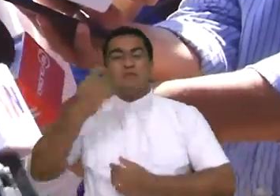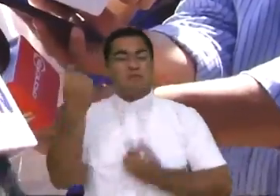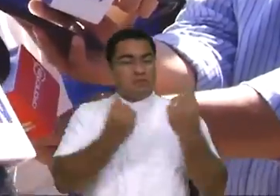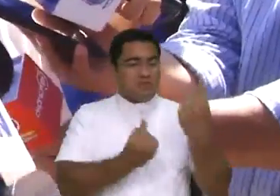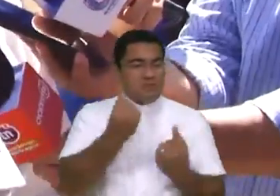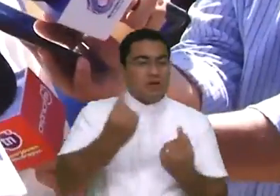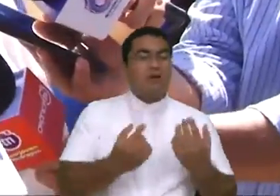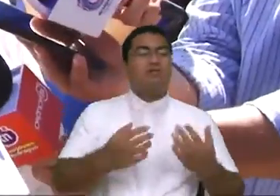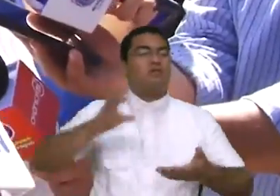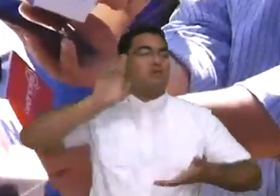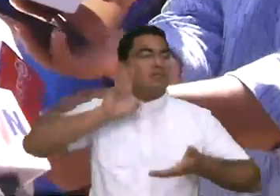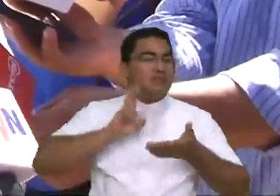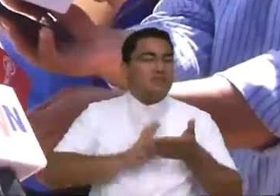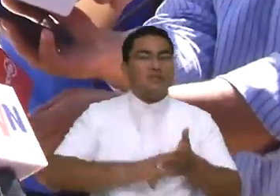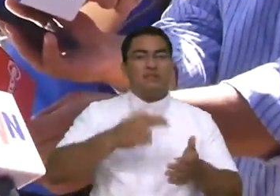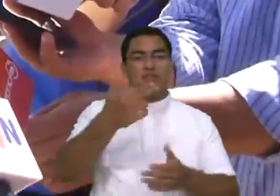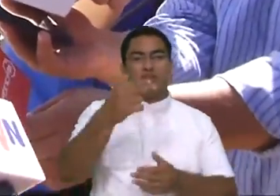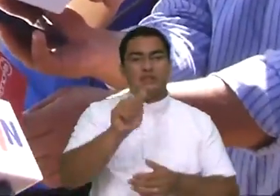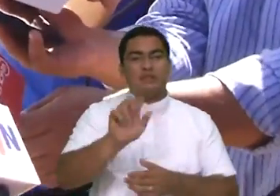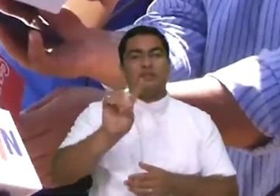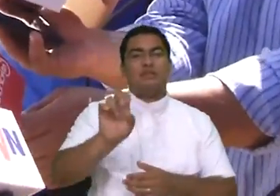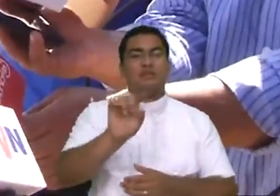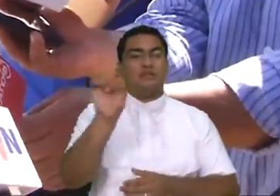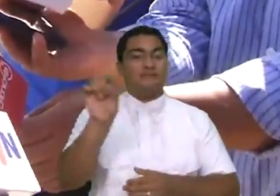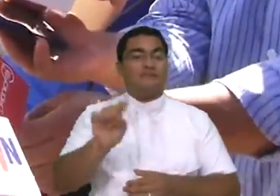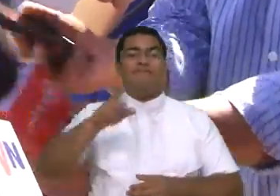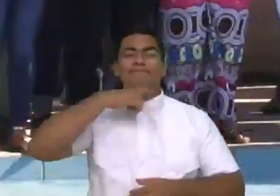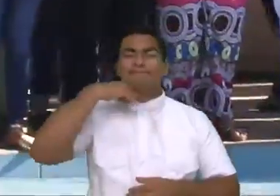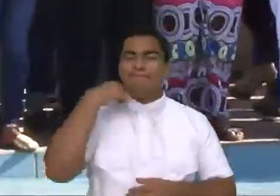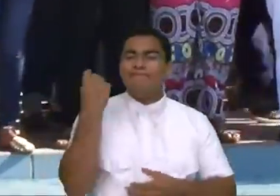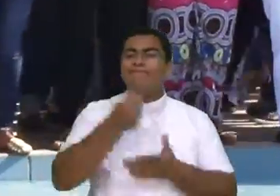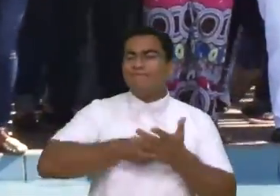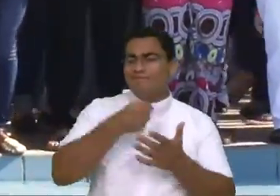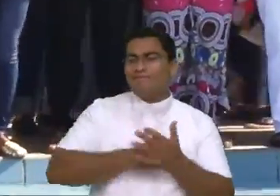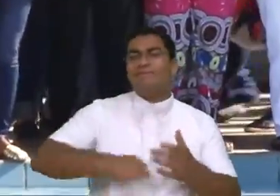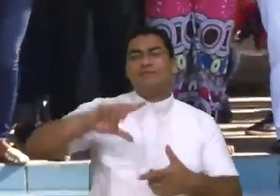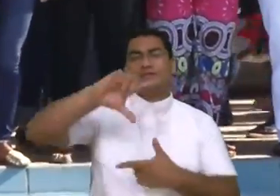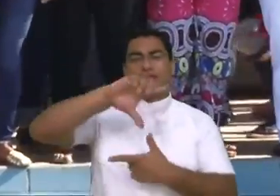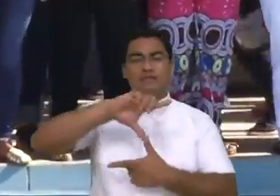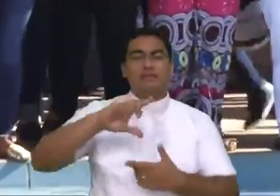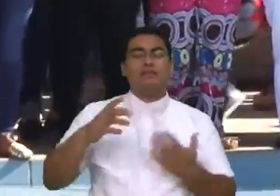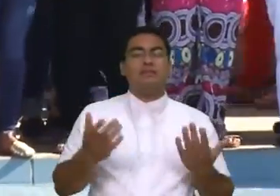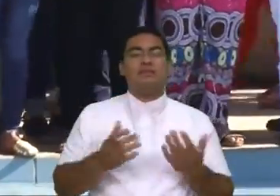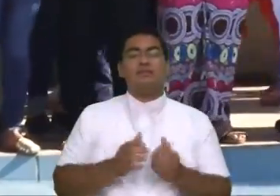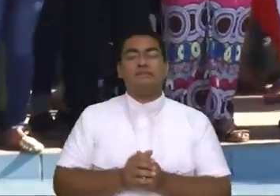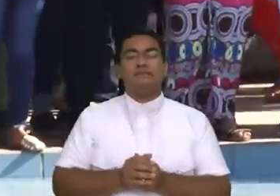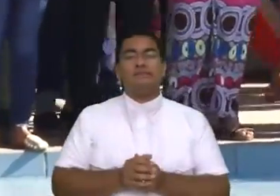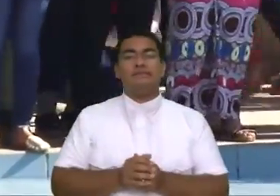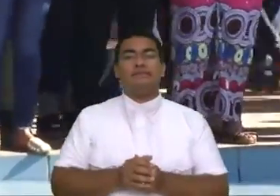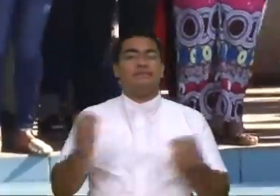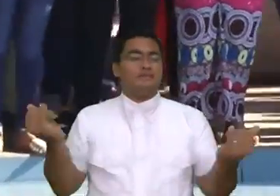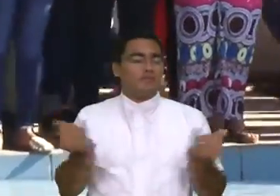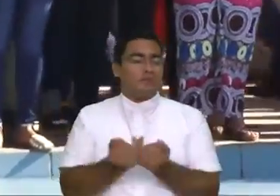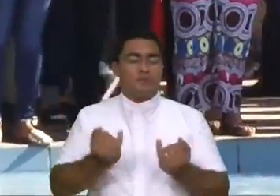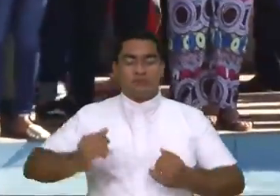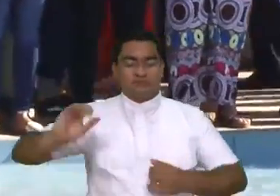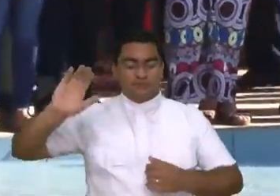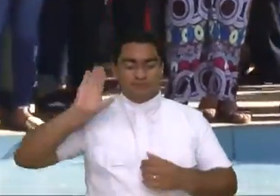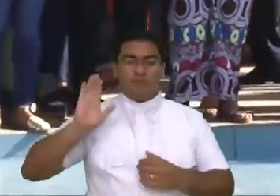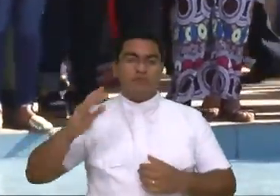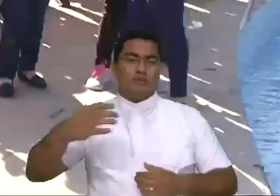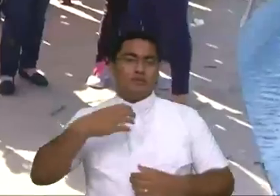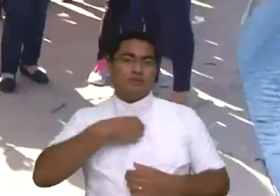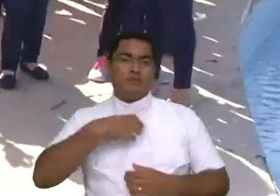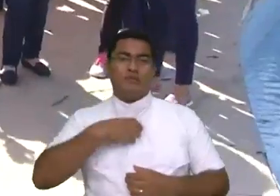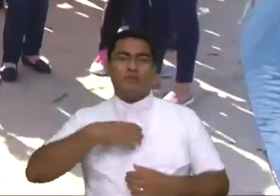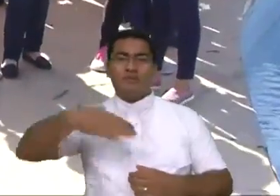Chávez, estás presente en esta lucha de América Latina contra el imperio. Con la fuerte convicción que caracteriza a la militancia